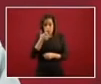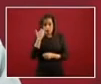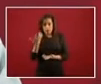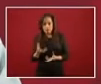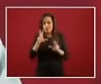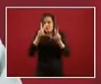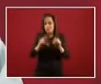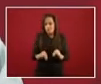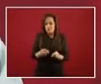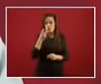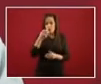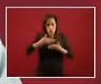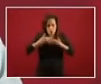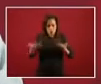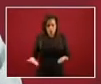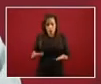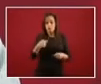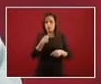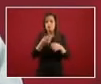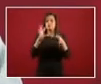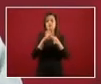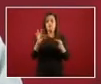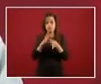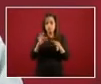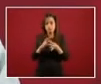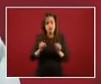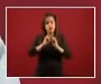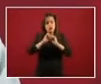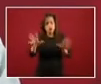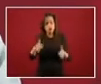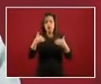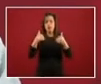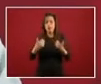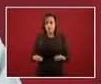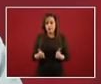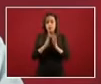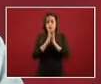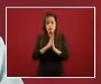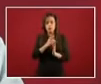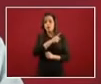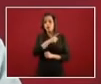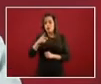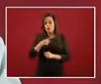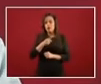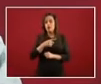enérgico, enfático, inconfundible a quedarnos en casa,